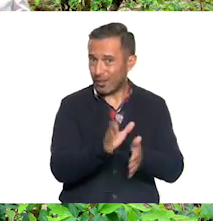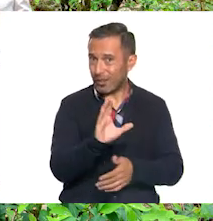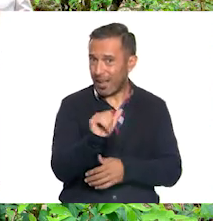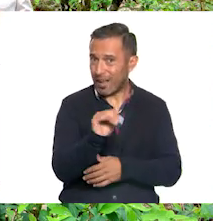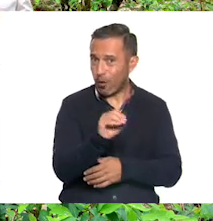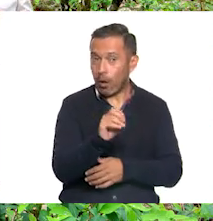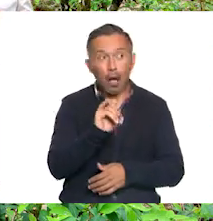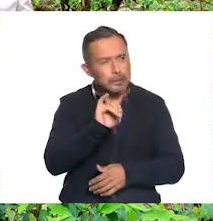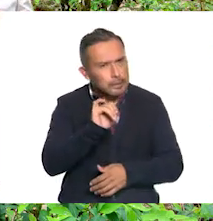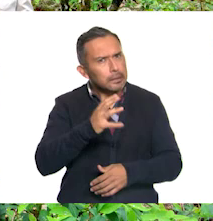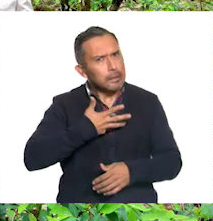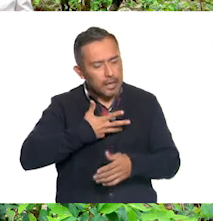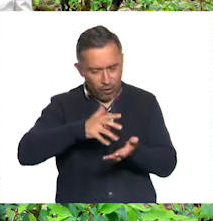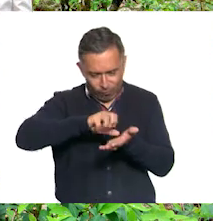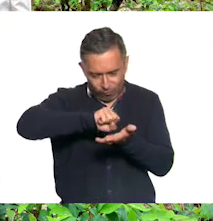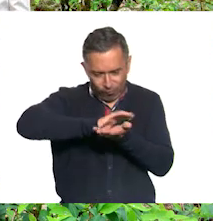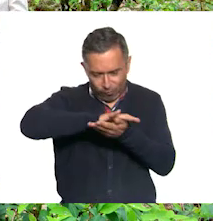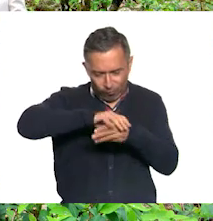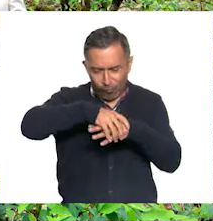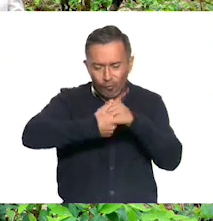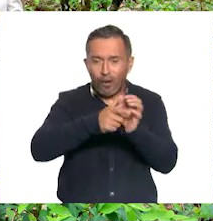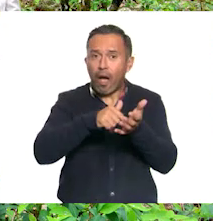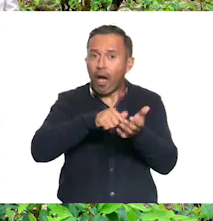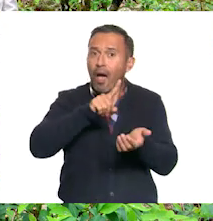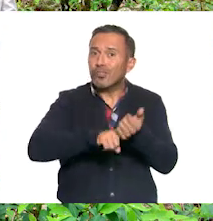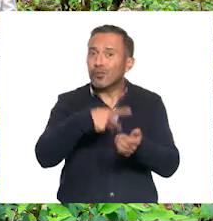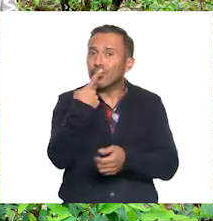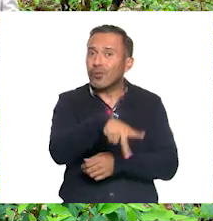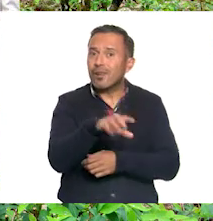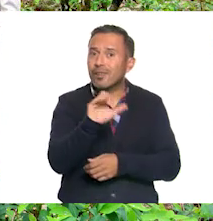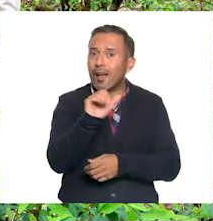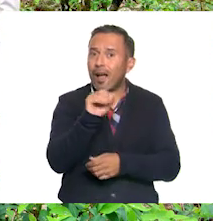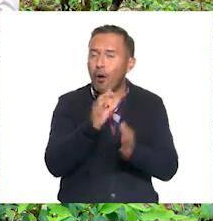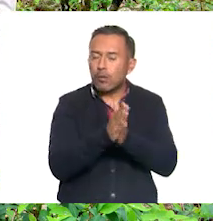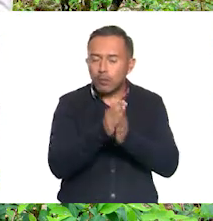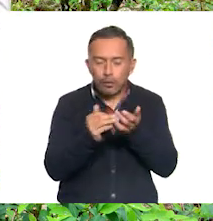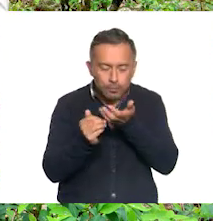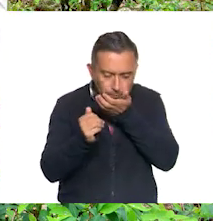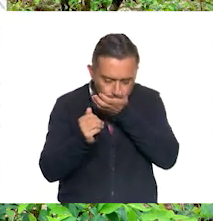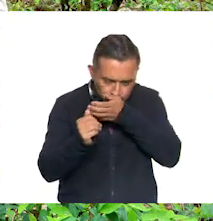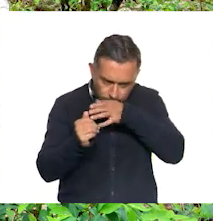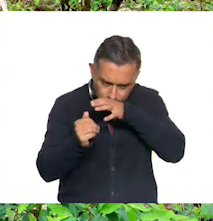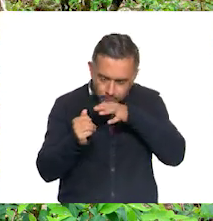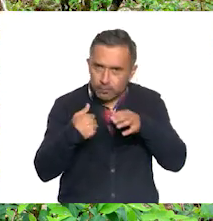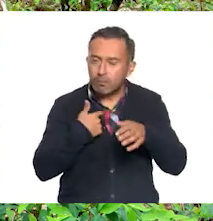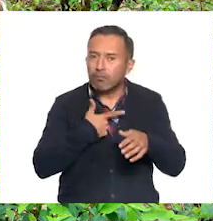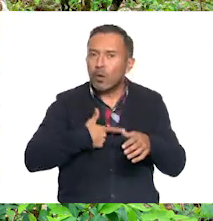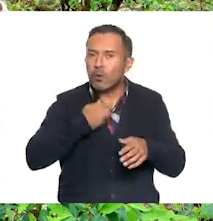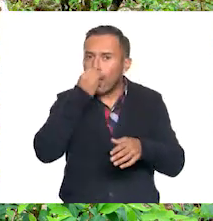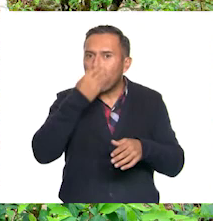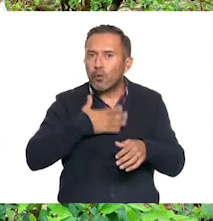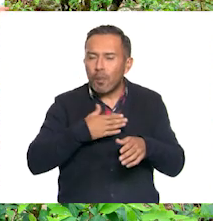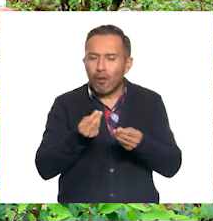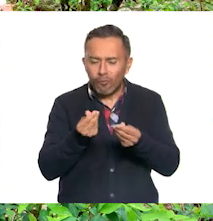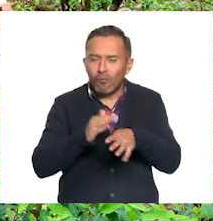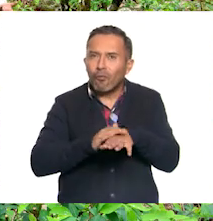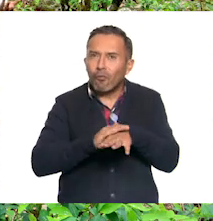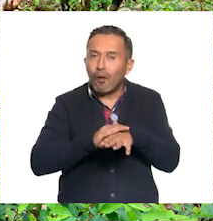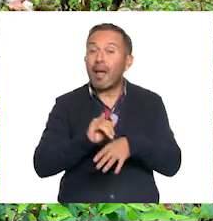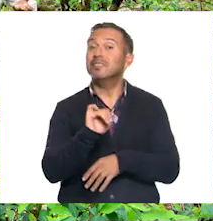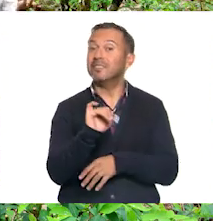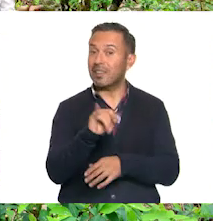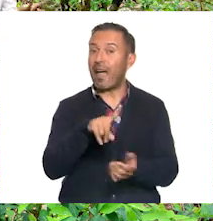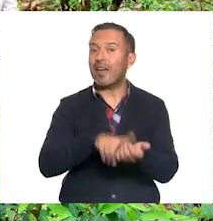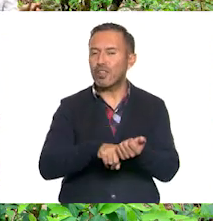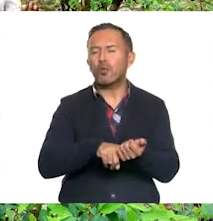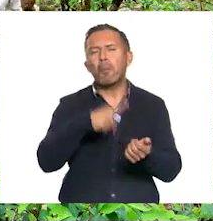de cacao y, uy, maestra, me gusta muchísimo su aroma y también la textura. Así es. Se han diversificado sus usos